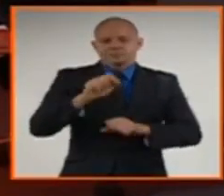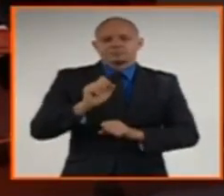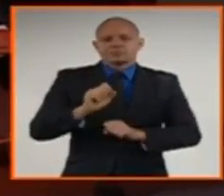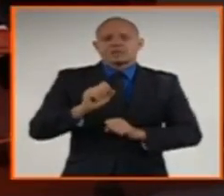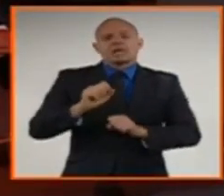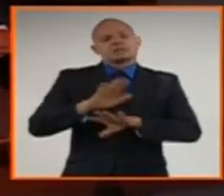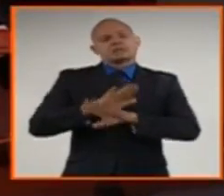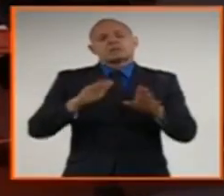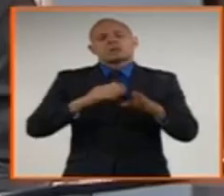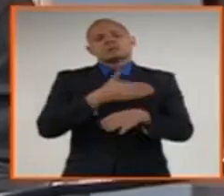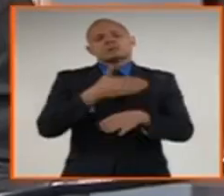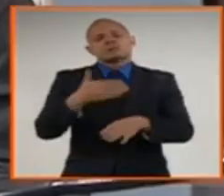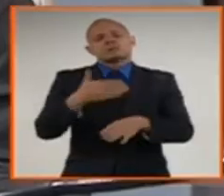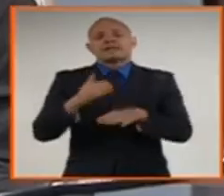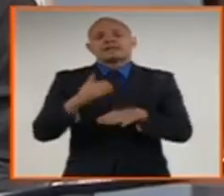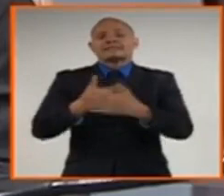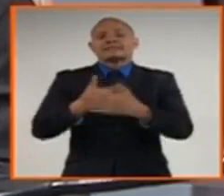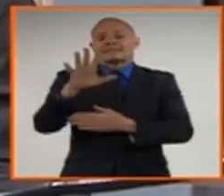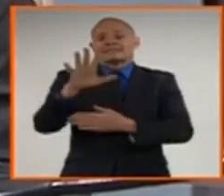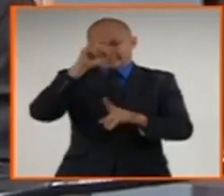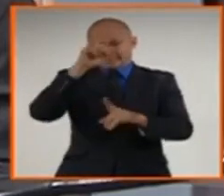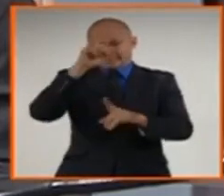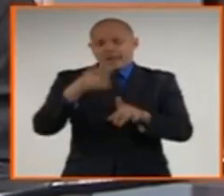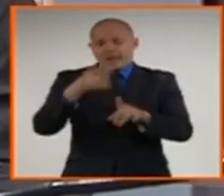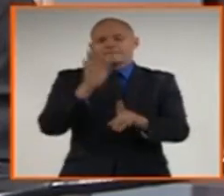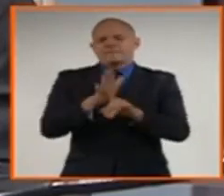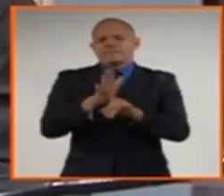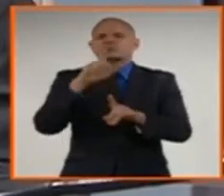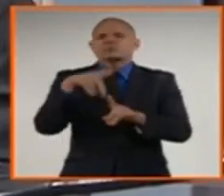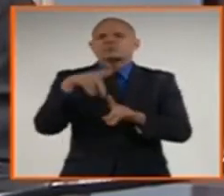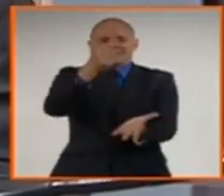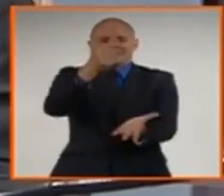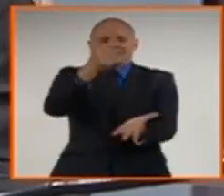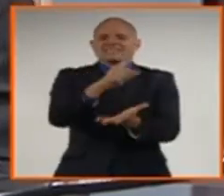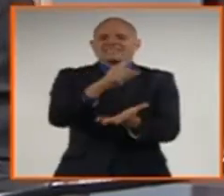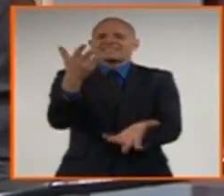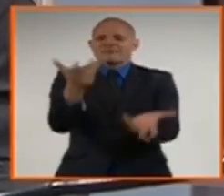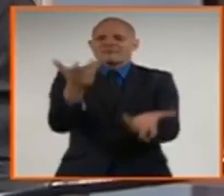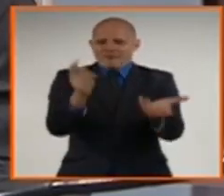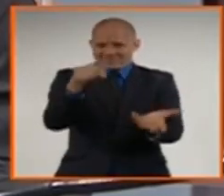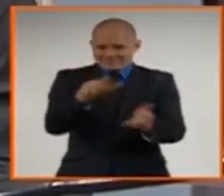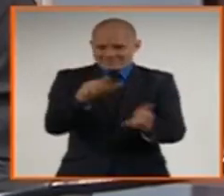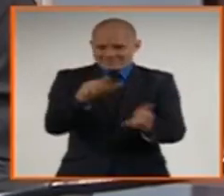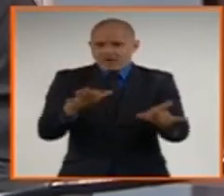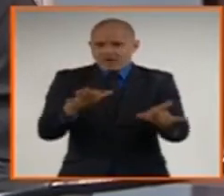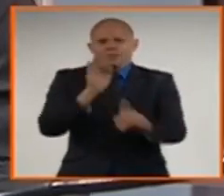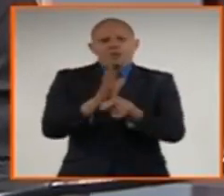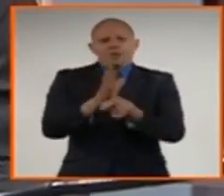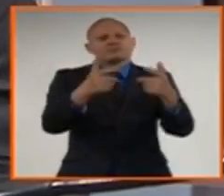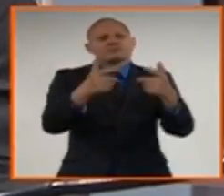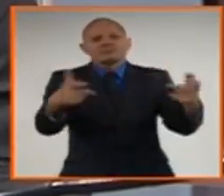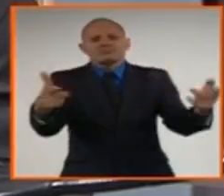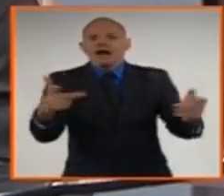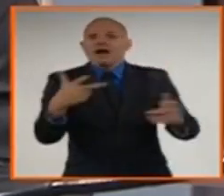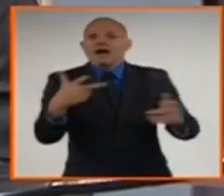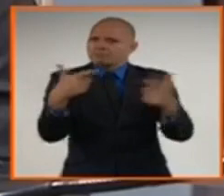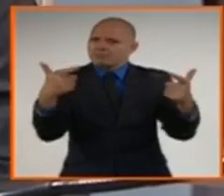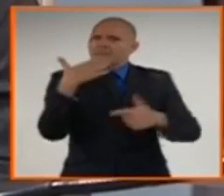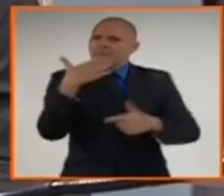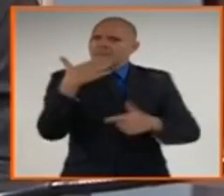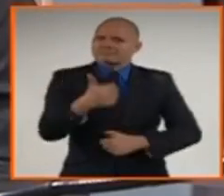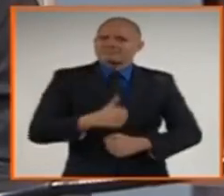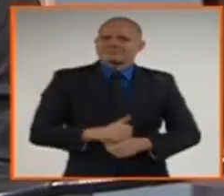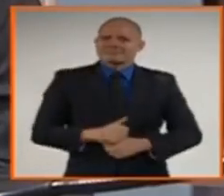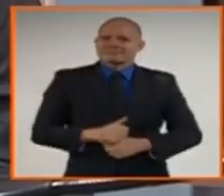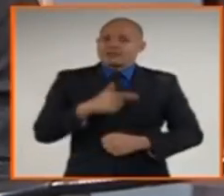nacional en la provincia de Cienfuegos, justamente por el 5 de septiembre. O sea, eso fue un tremendo hito. En ese momento, o